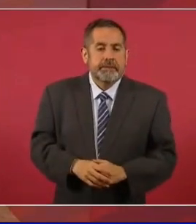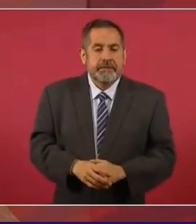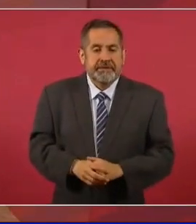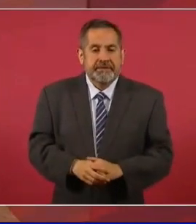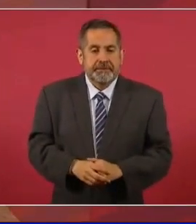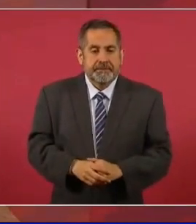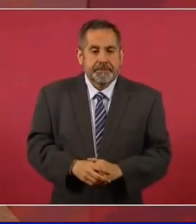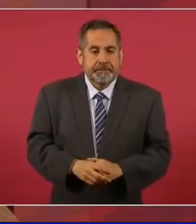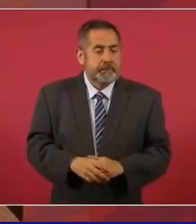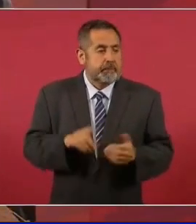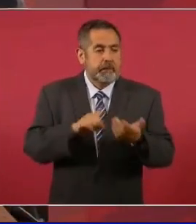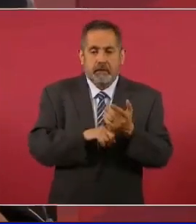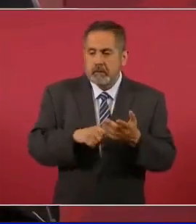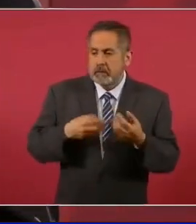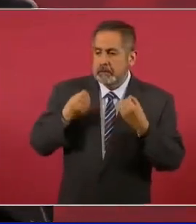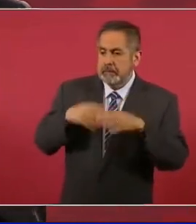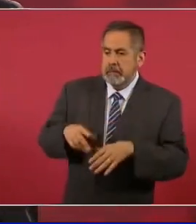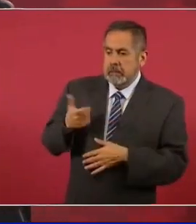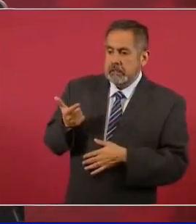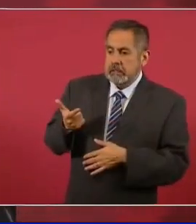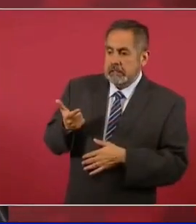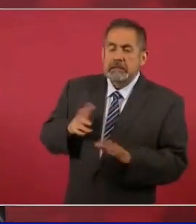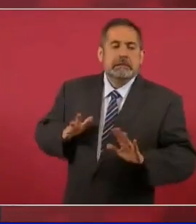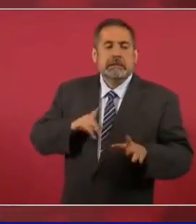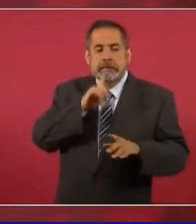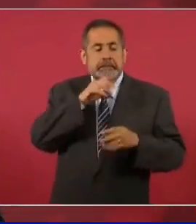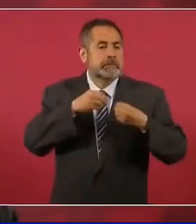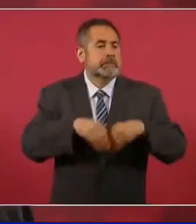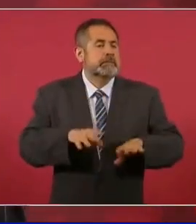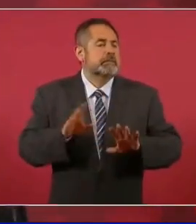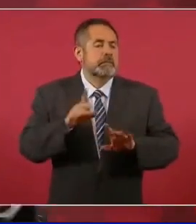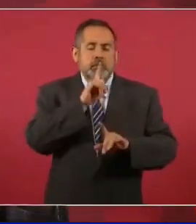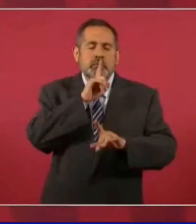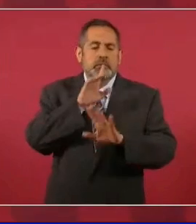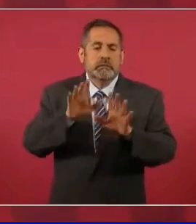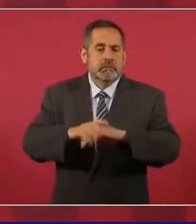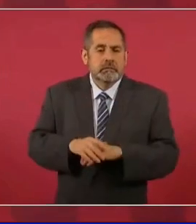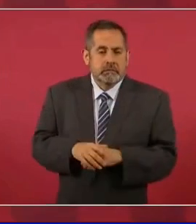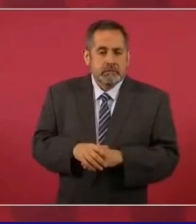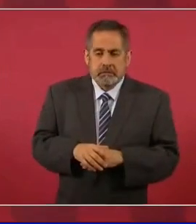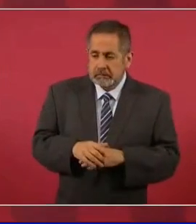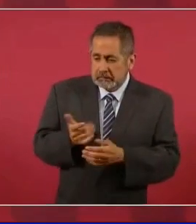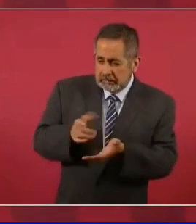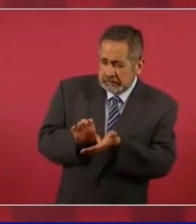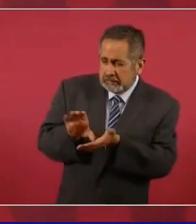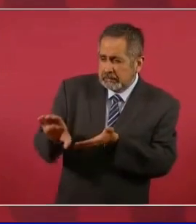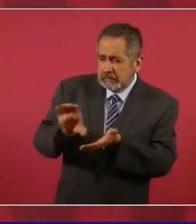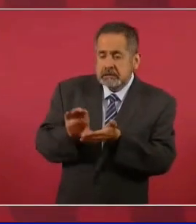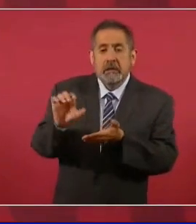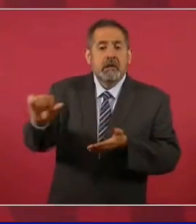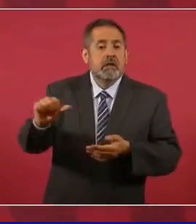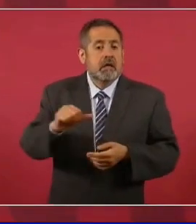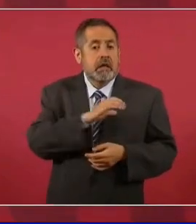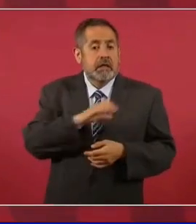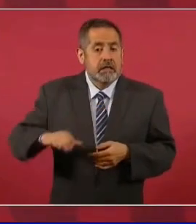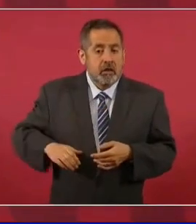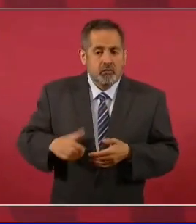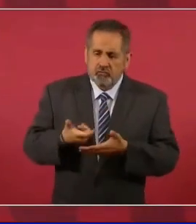son tanto los intereses como hasta le dan dinero a candidatos